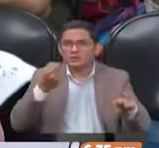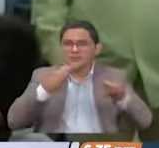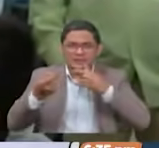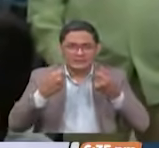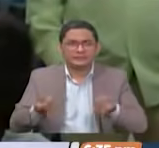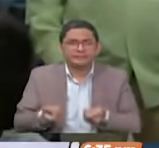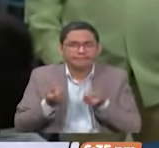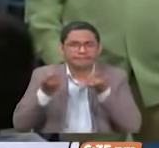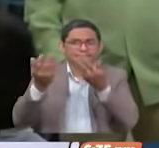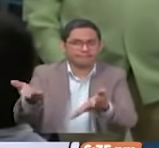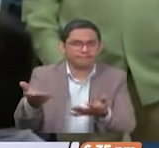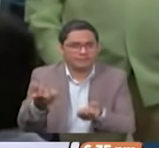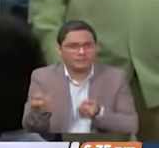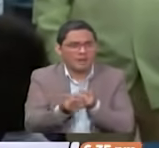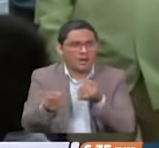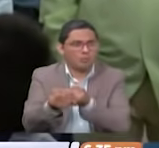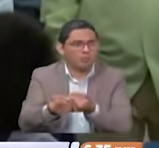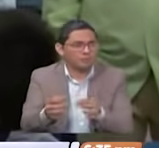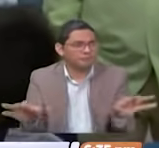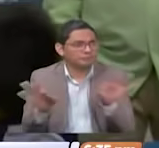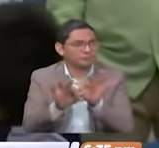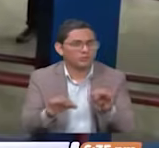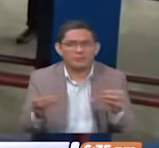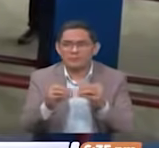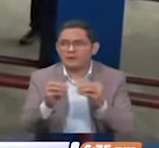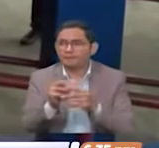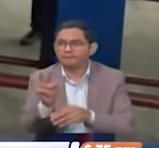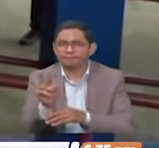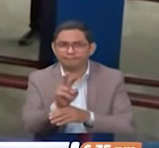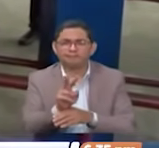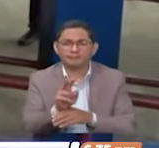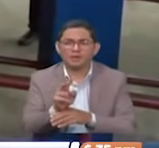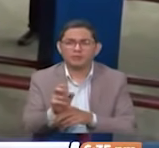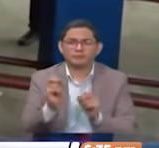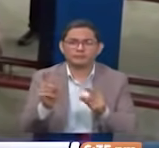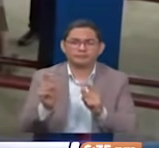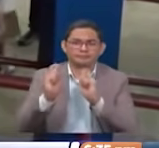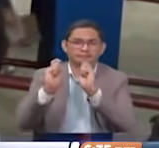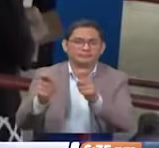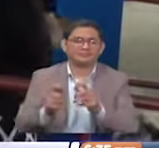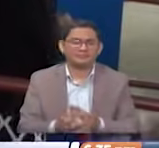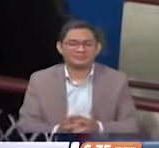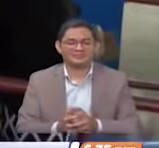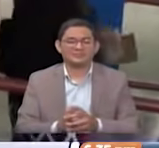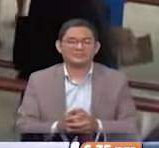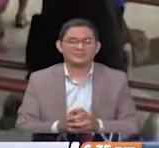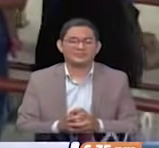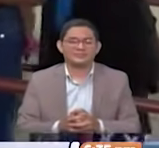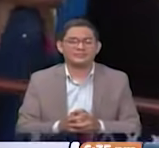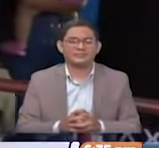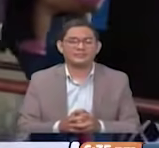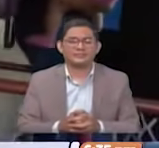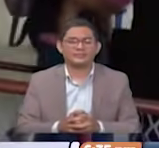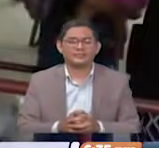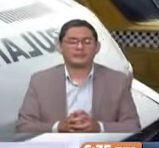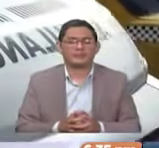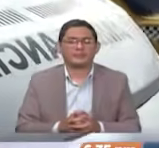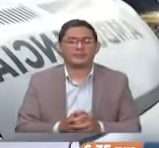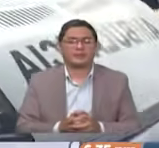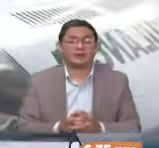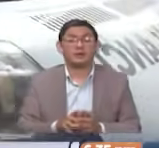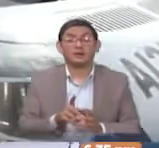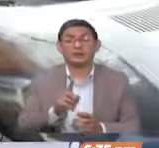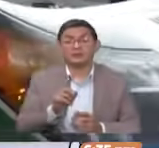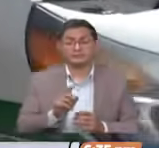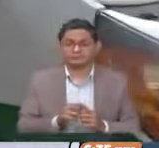en el centro de salud de macorãs un pilar fundamental para